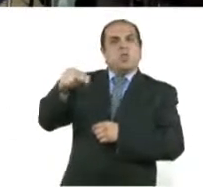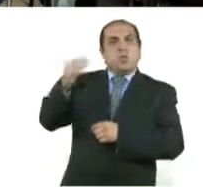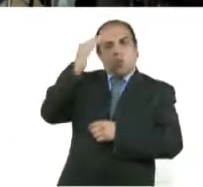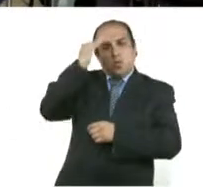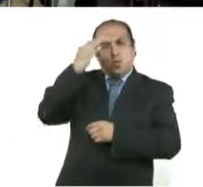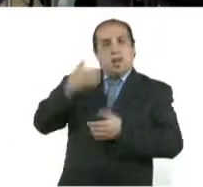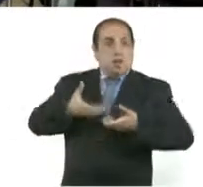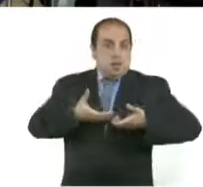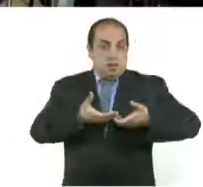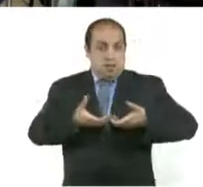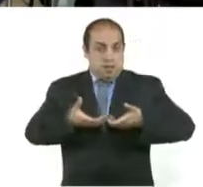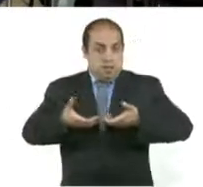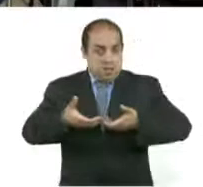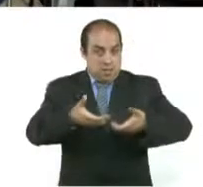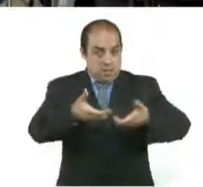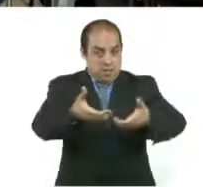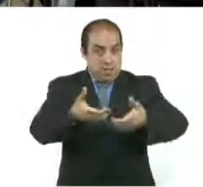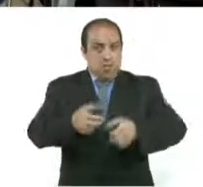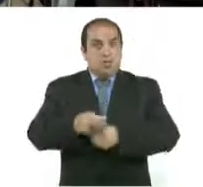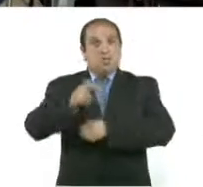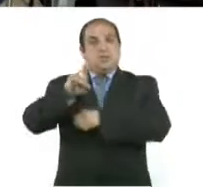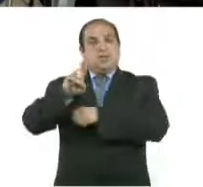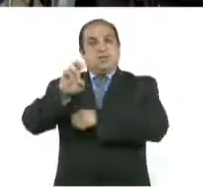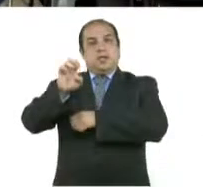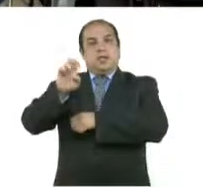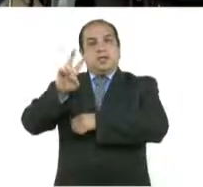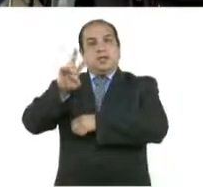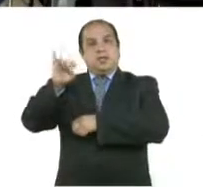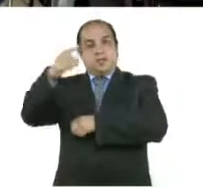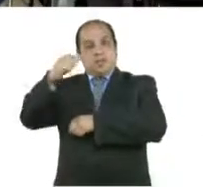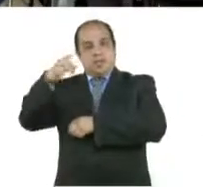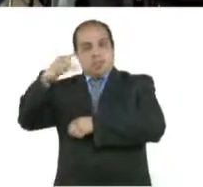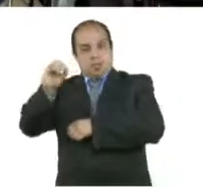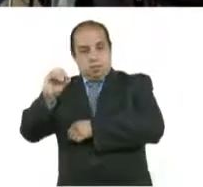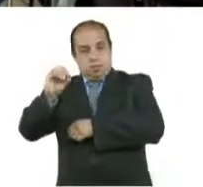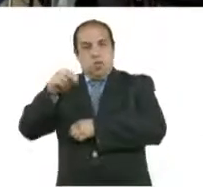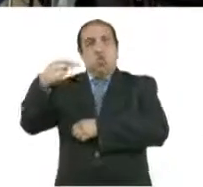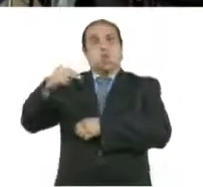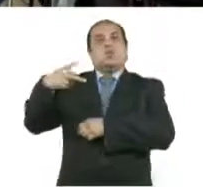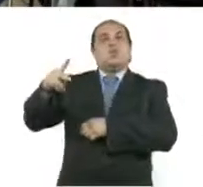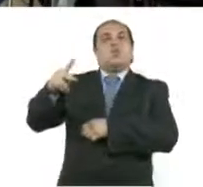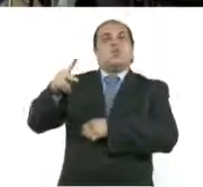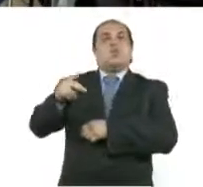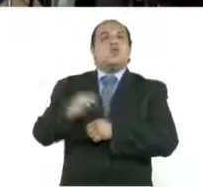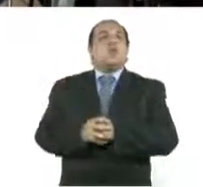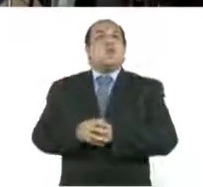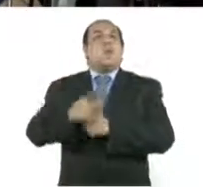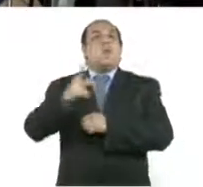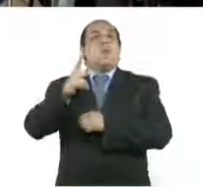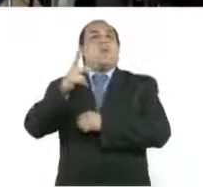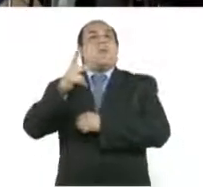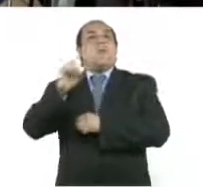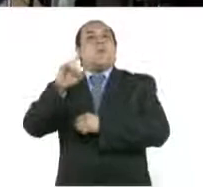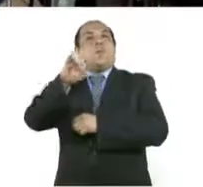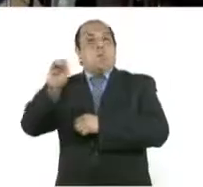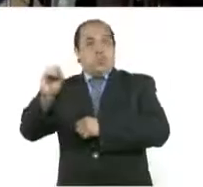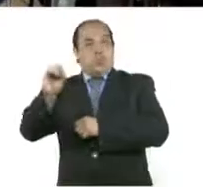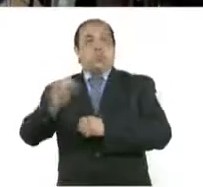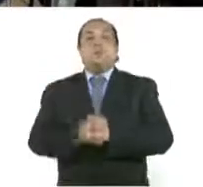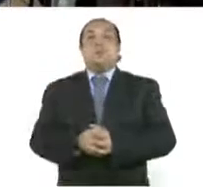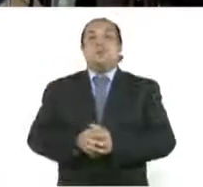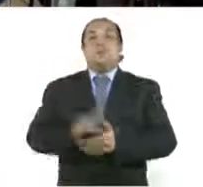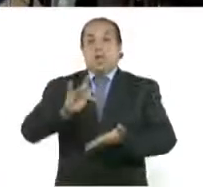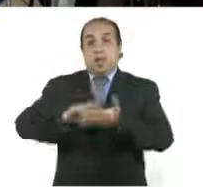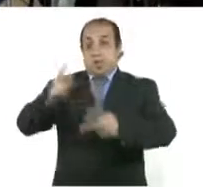las calles de Revillagigedo como el pollo. Así que muchas gracias por estar aquí. Les agradecemos mucho que